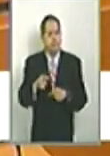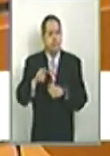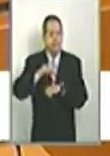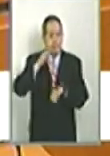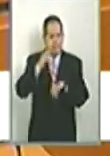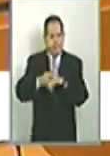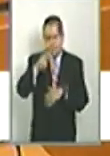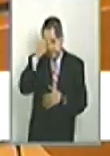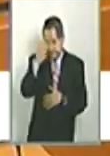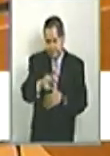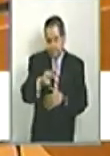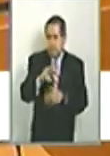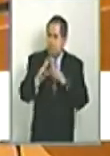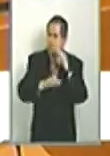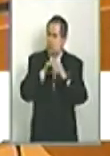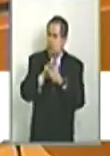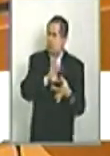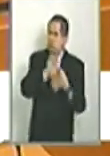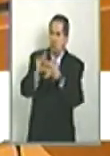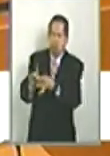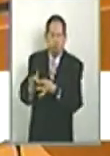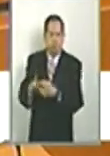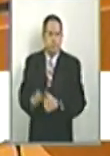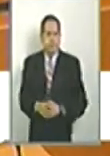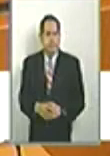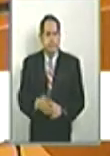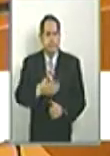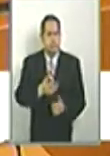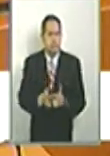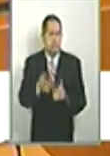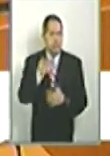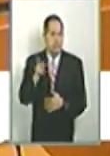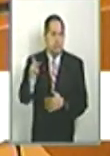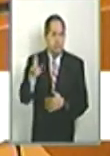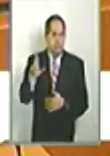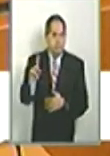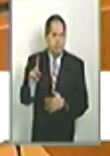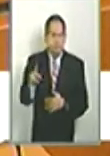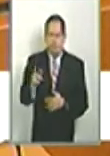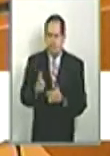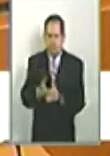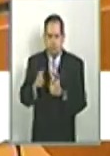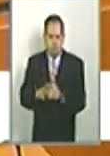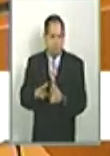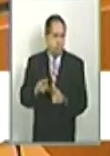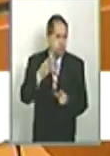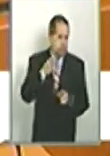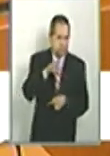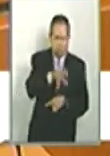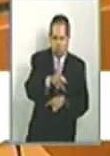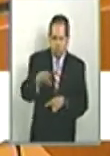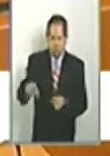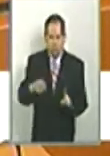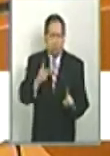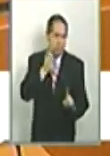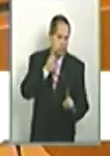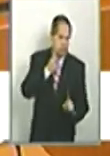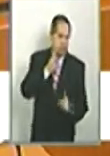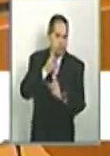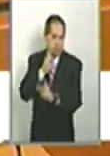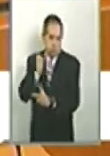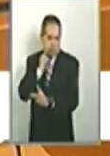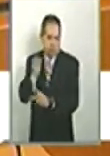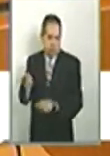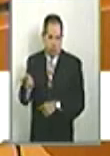de México en el mundo. El PRD, pues, y sus grupos parlamentarios en la Cámara de Diputados